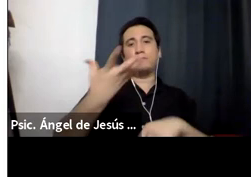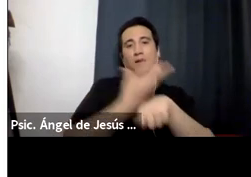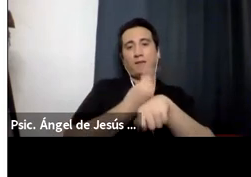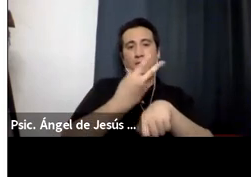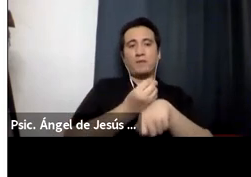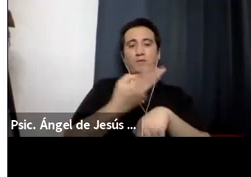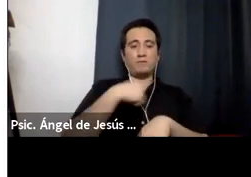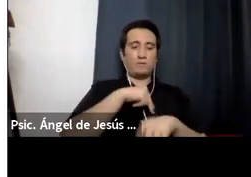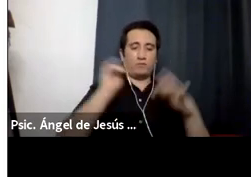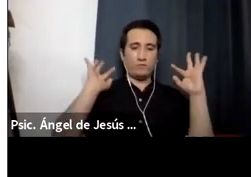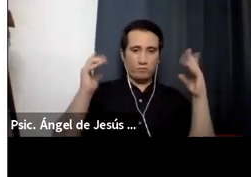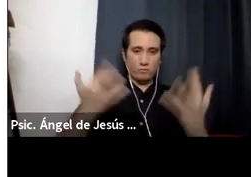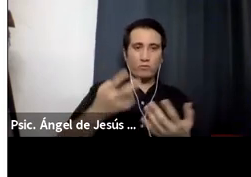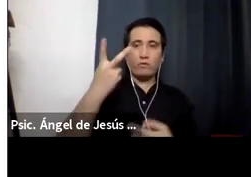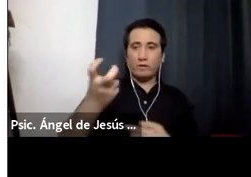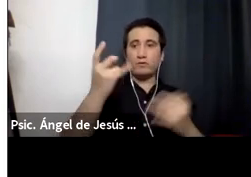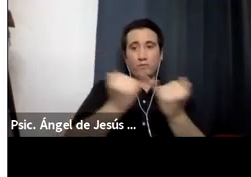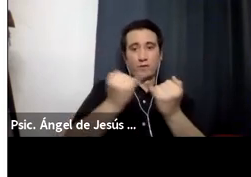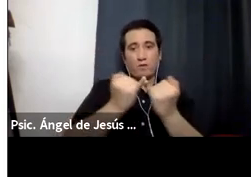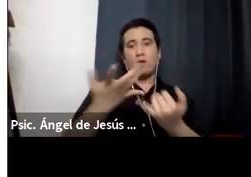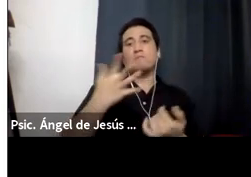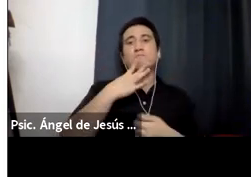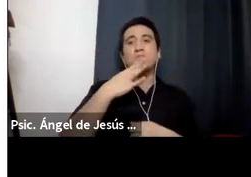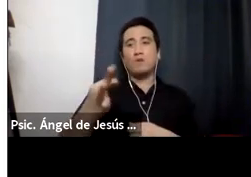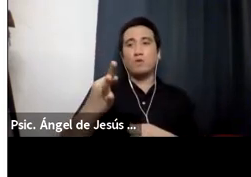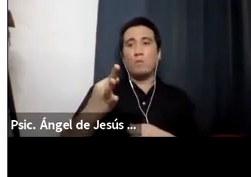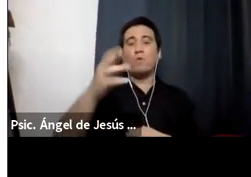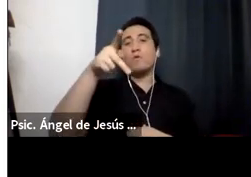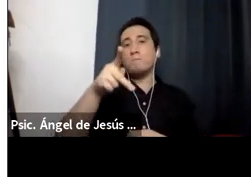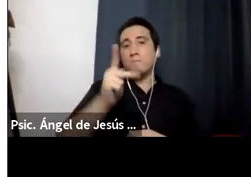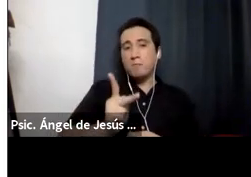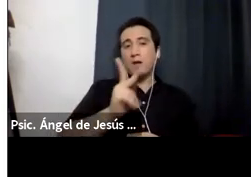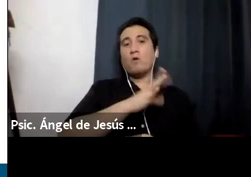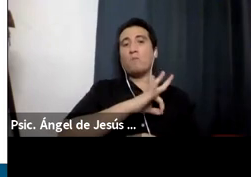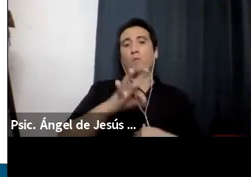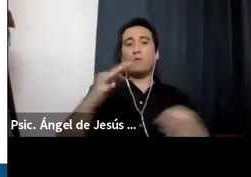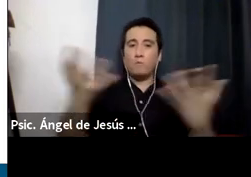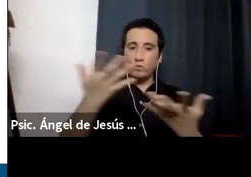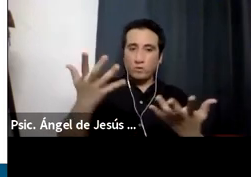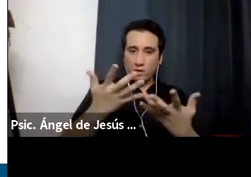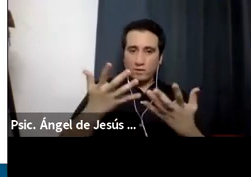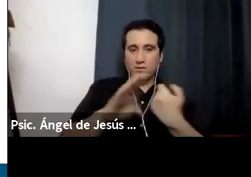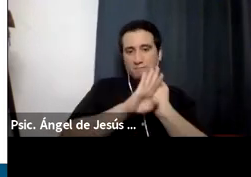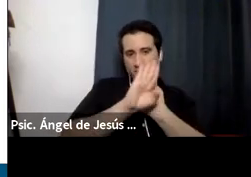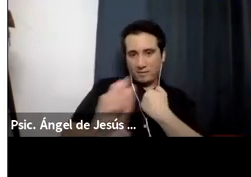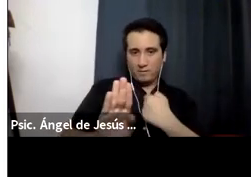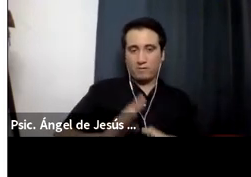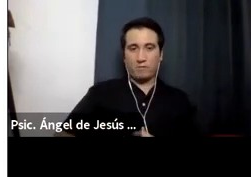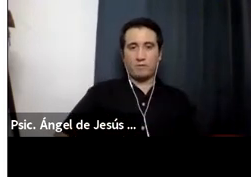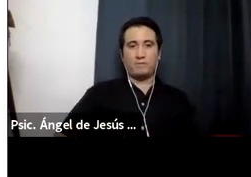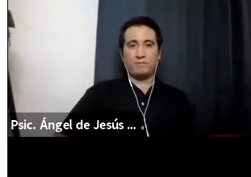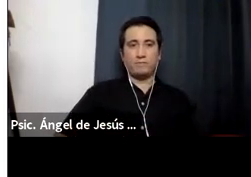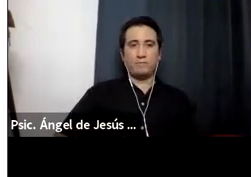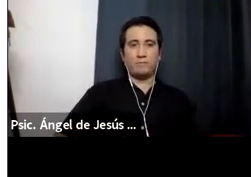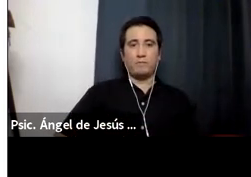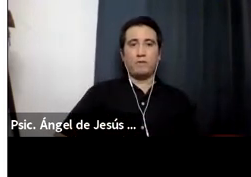nuestro entorno, pues esto también es muy, muy común, pero de todas maneras podemos hacer medidas preventivas. En cuanto